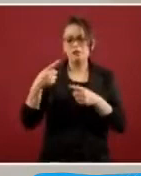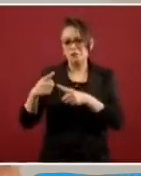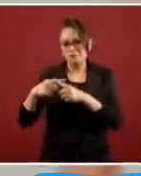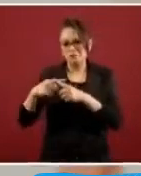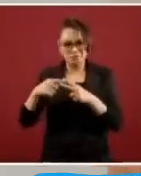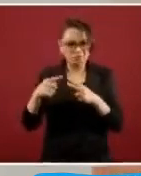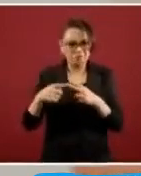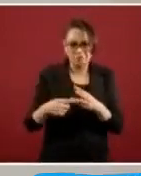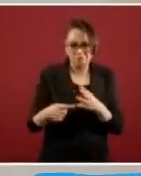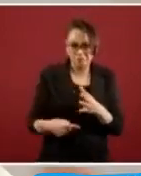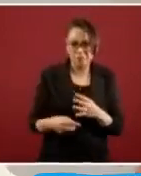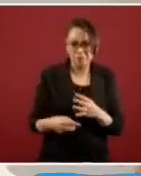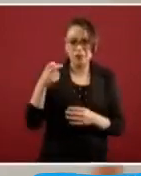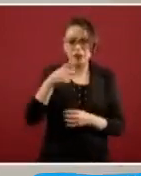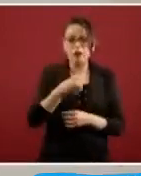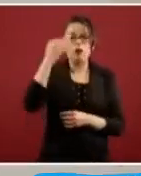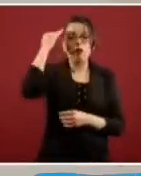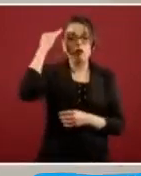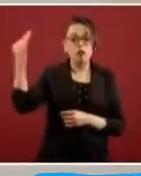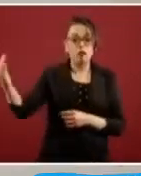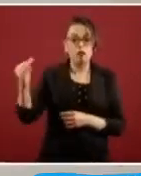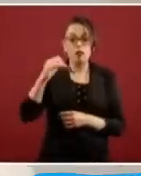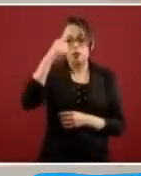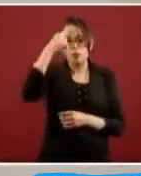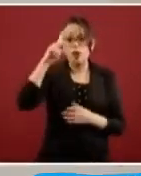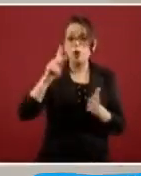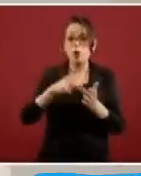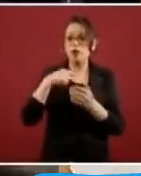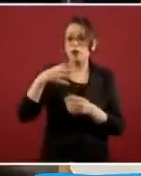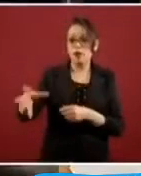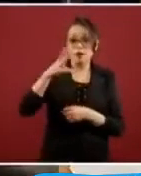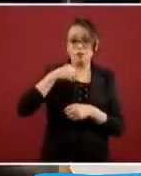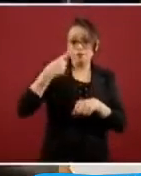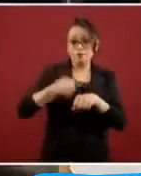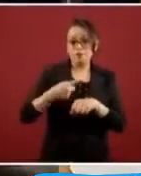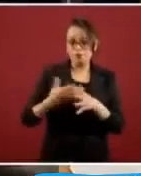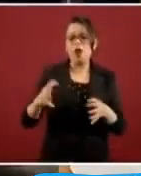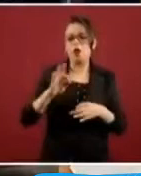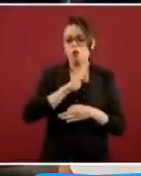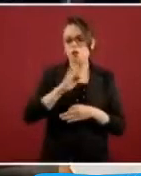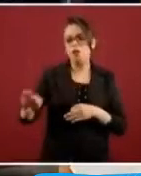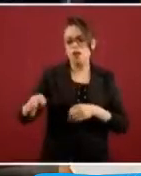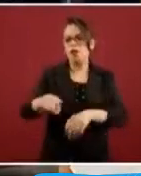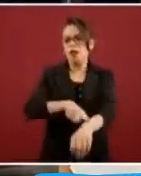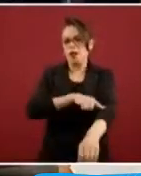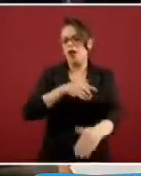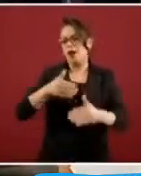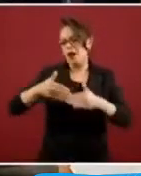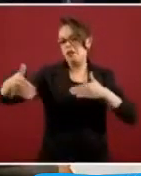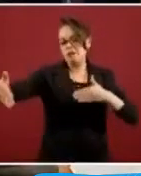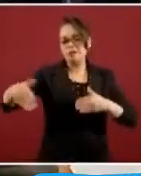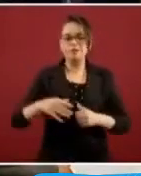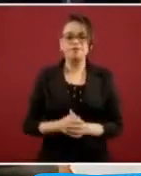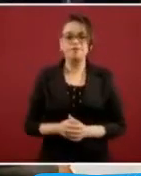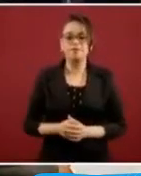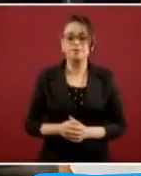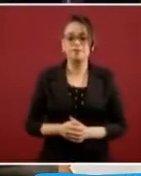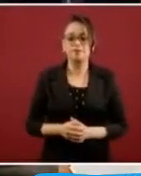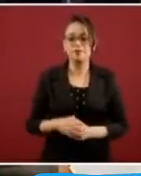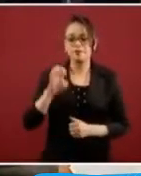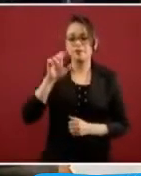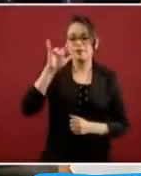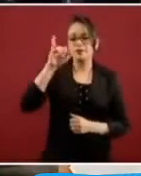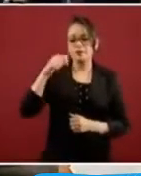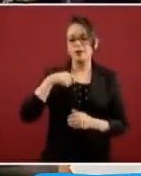que la duración de la inmunidad puede ser prolongada. Última pregunta. Gracias, compañera. Subsecretario. Buenas noches. Eloisa Domínguez del periódico